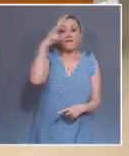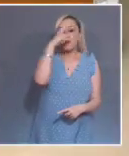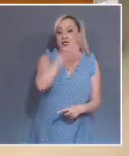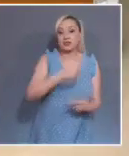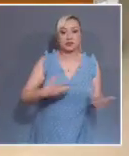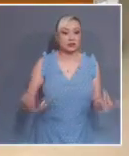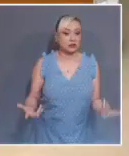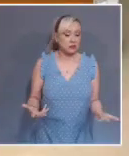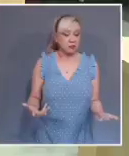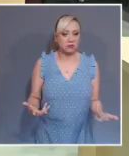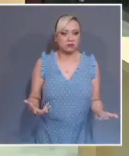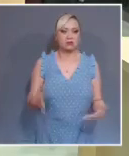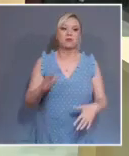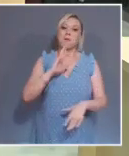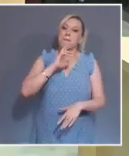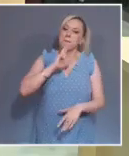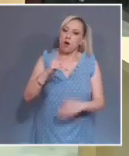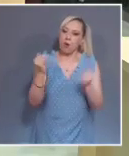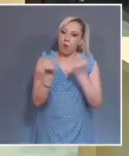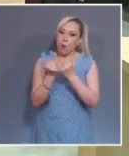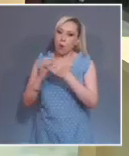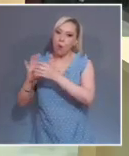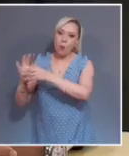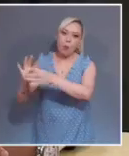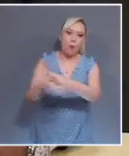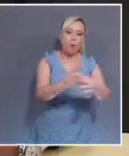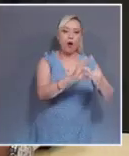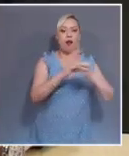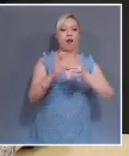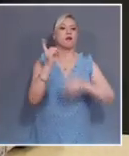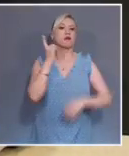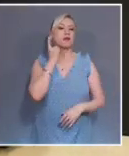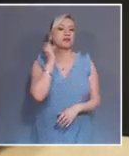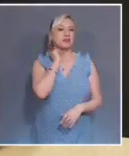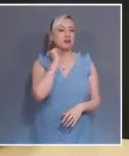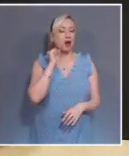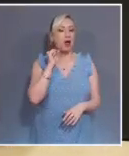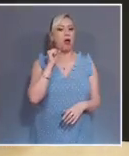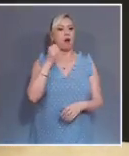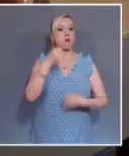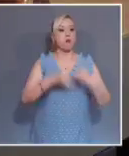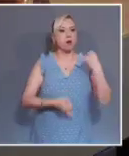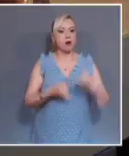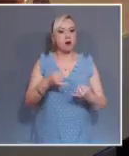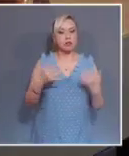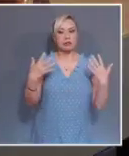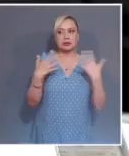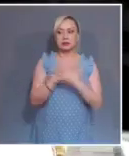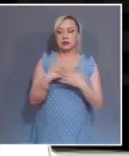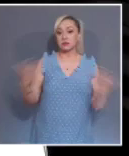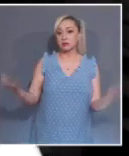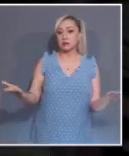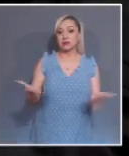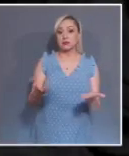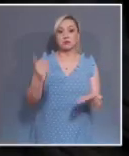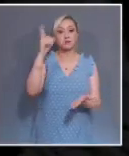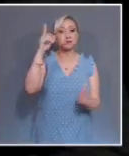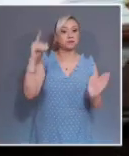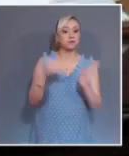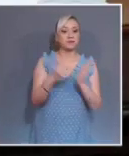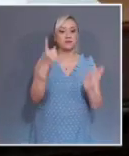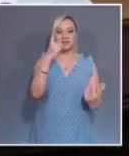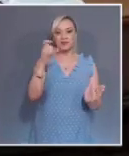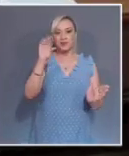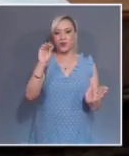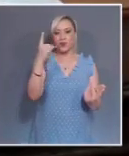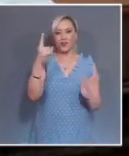Legisladores y personas juzgadoras están conociendo lo que trae este nuevo código, con 1,191 artículos para la adecuada armonización de